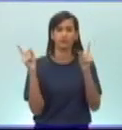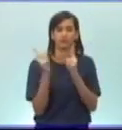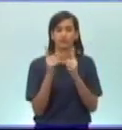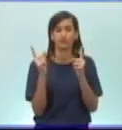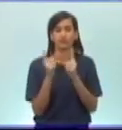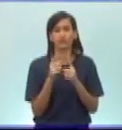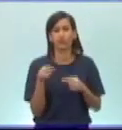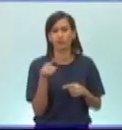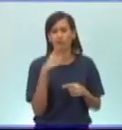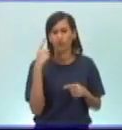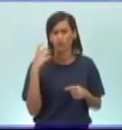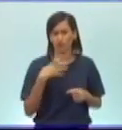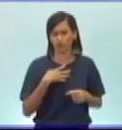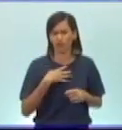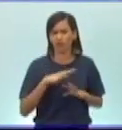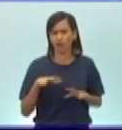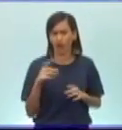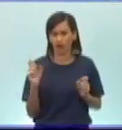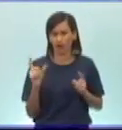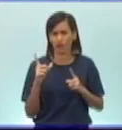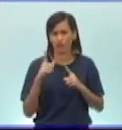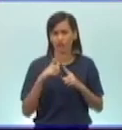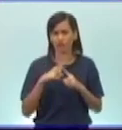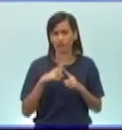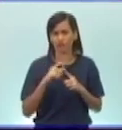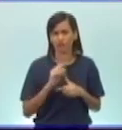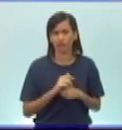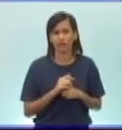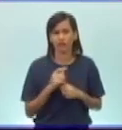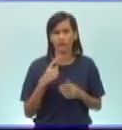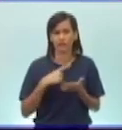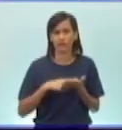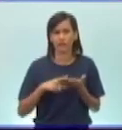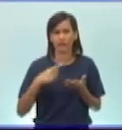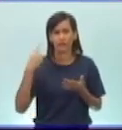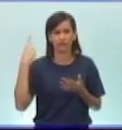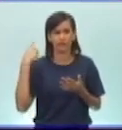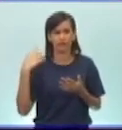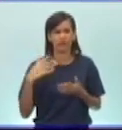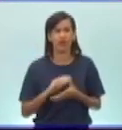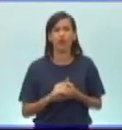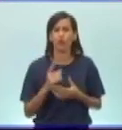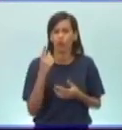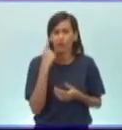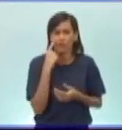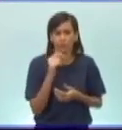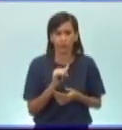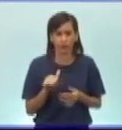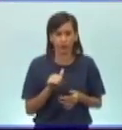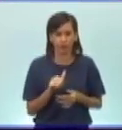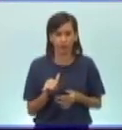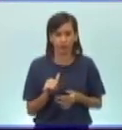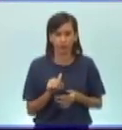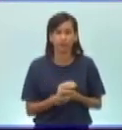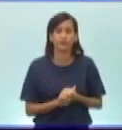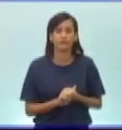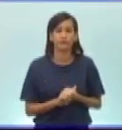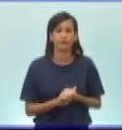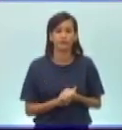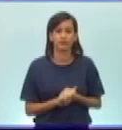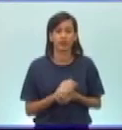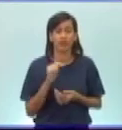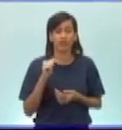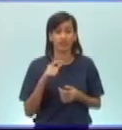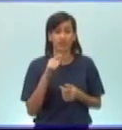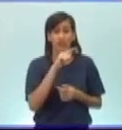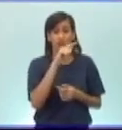de ustedes y que la semana pasada también lo vimos, que va a ser de manera rápida solo para que recuerden que existen cuadrados